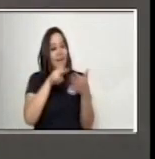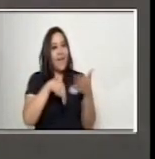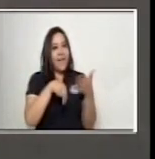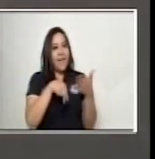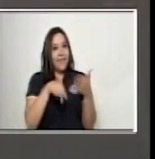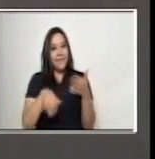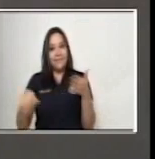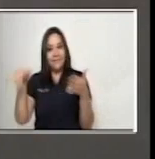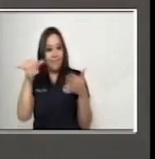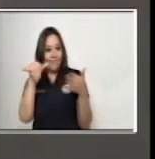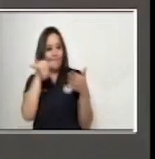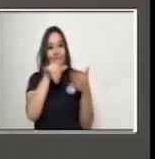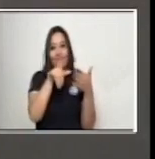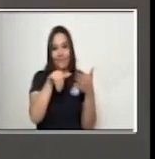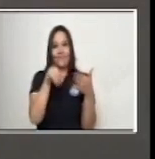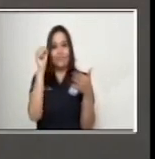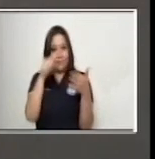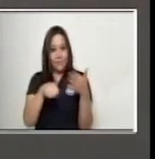Entonces,